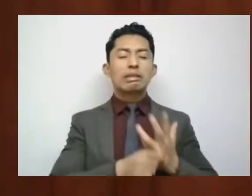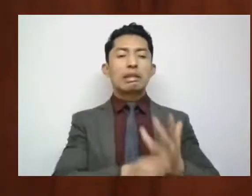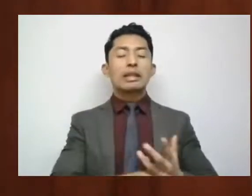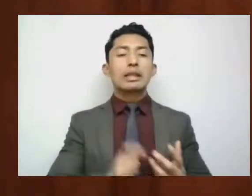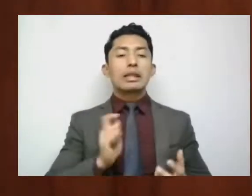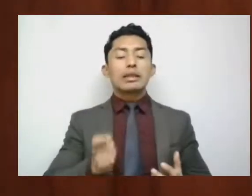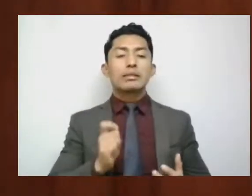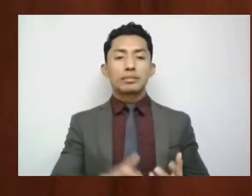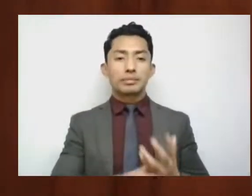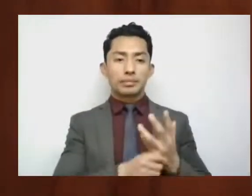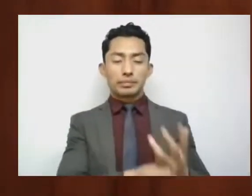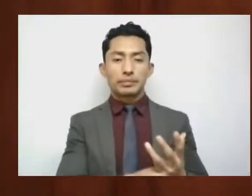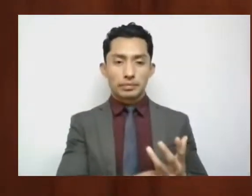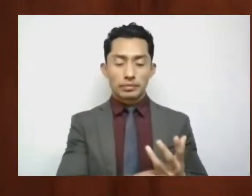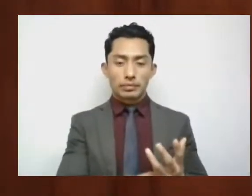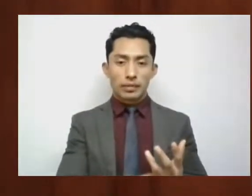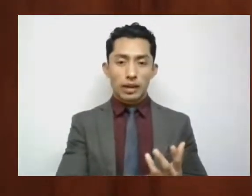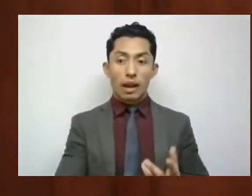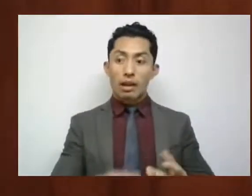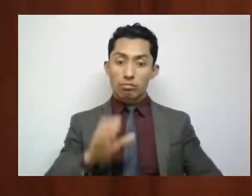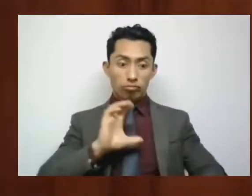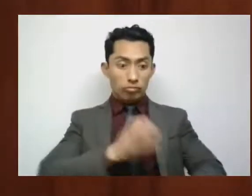das más poder al poder,